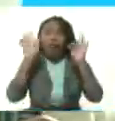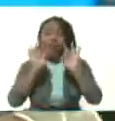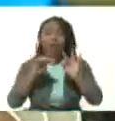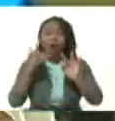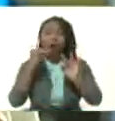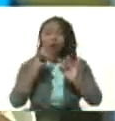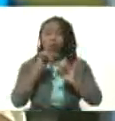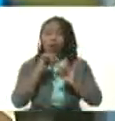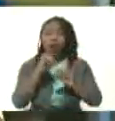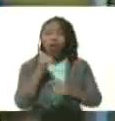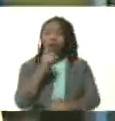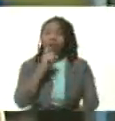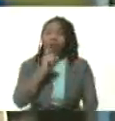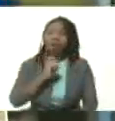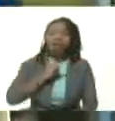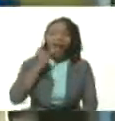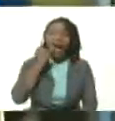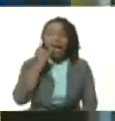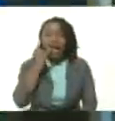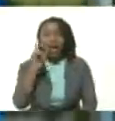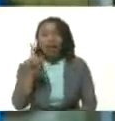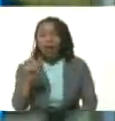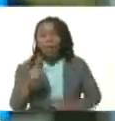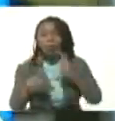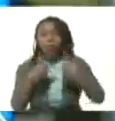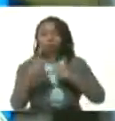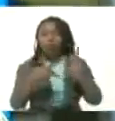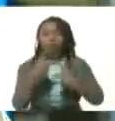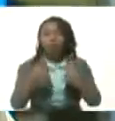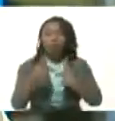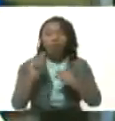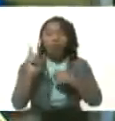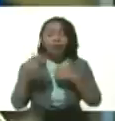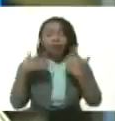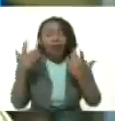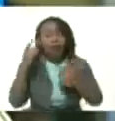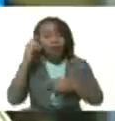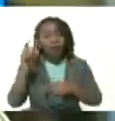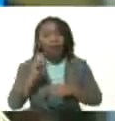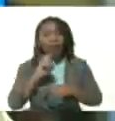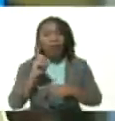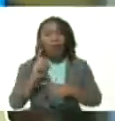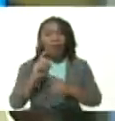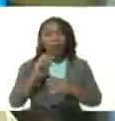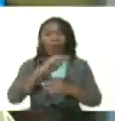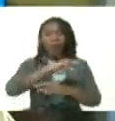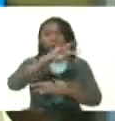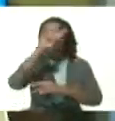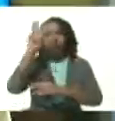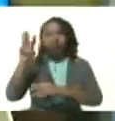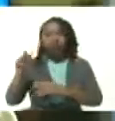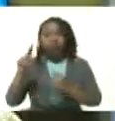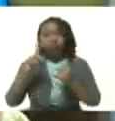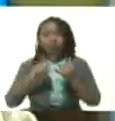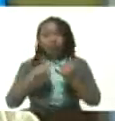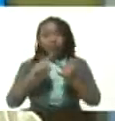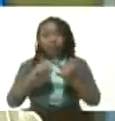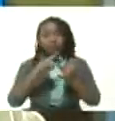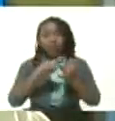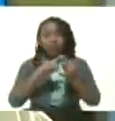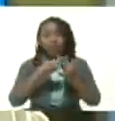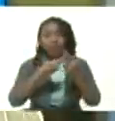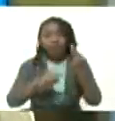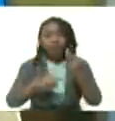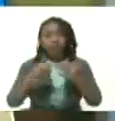que envidiarle a la producción de medicamentos alopáticos, que es Arcoiris, Natural Premium y Bionectar, que